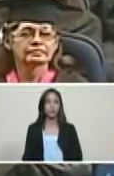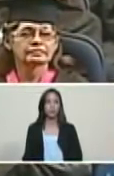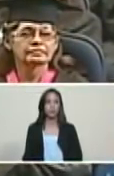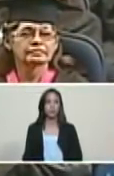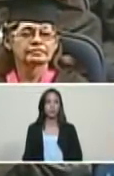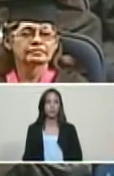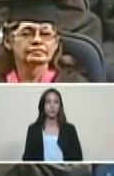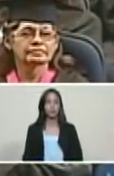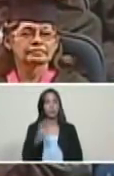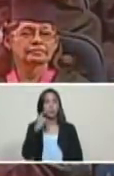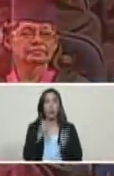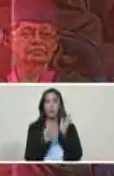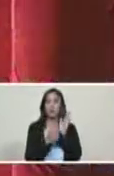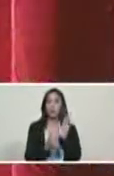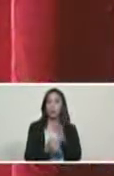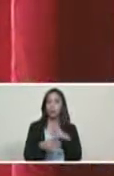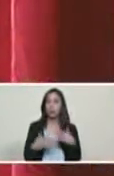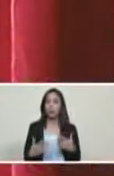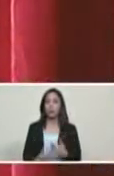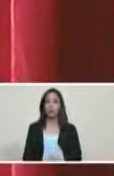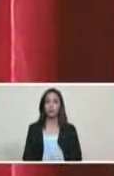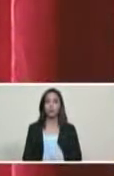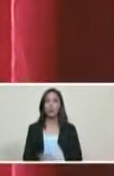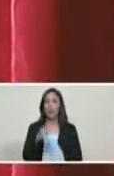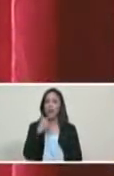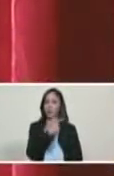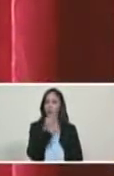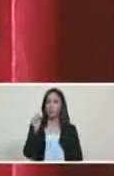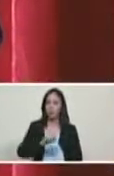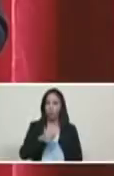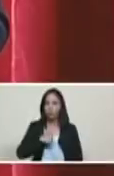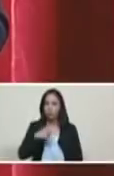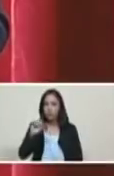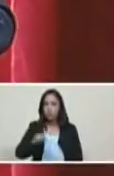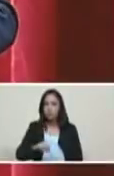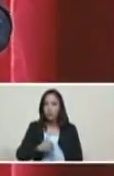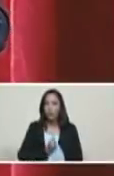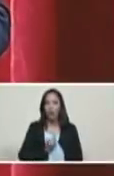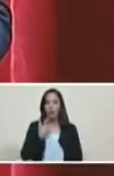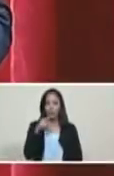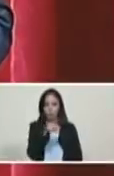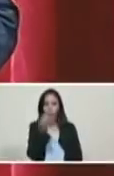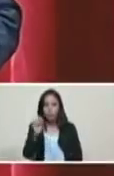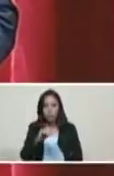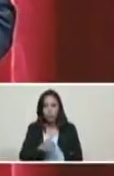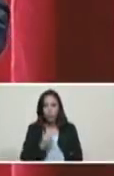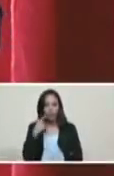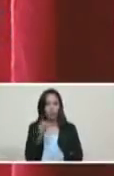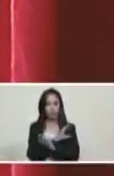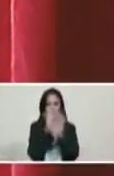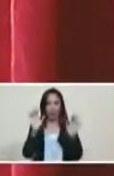nosotros sí podemos. Yo sí puedo, tú sí puedes, claro que se puede